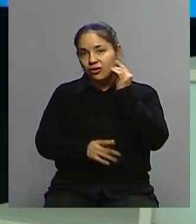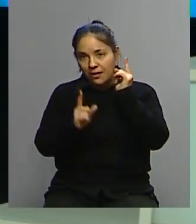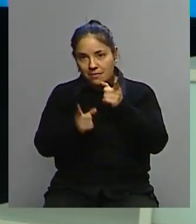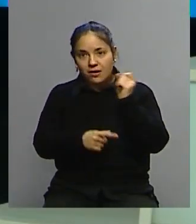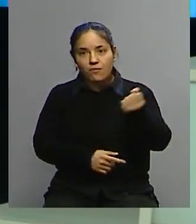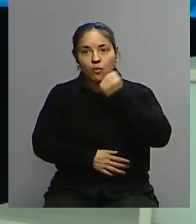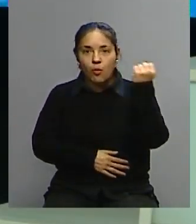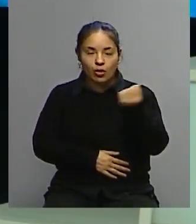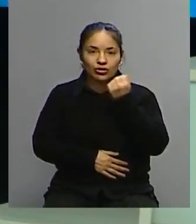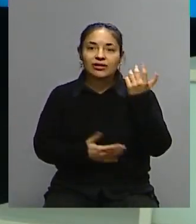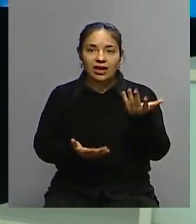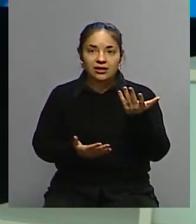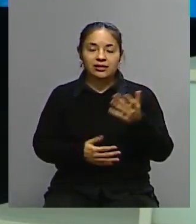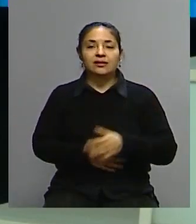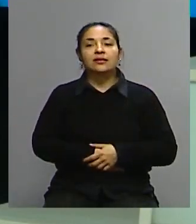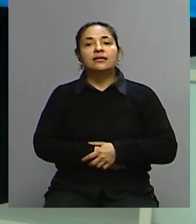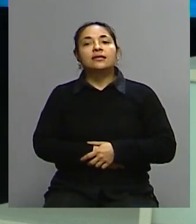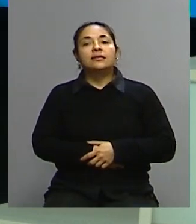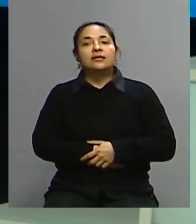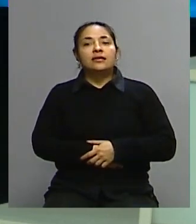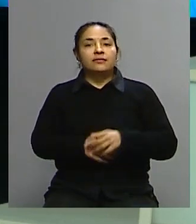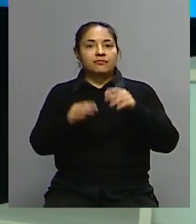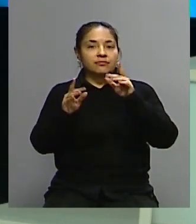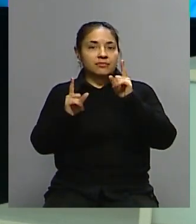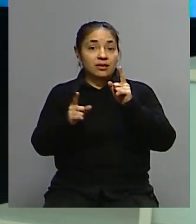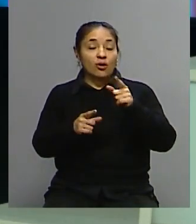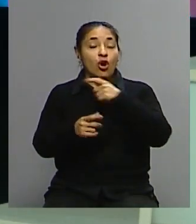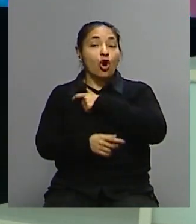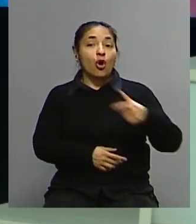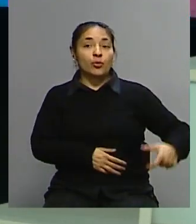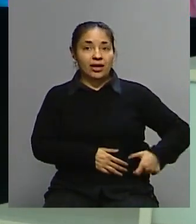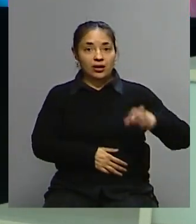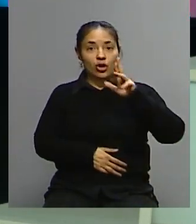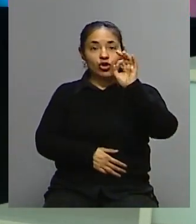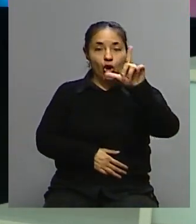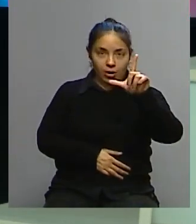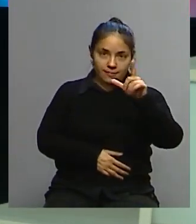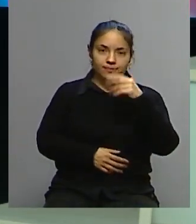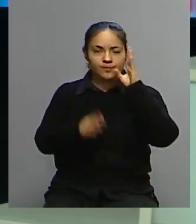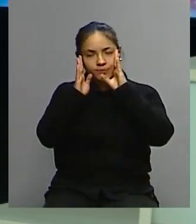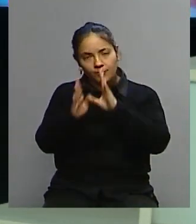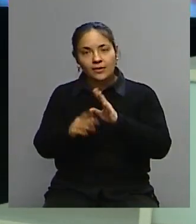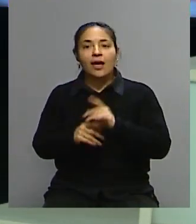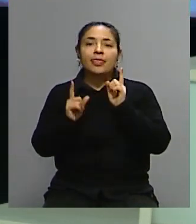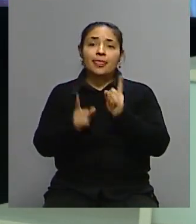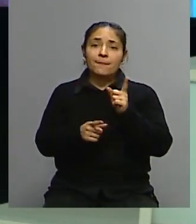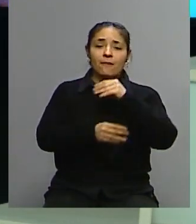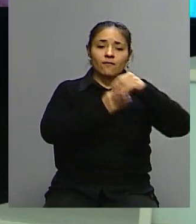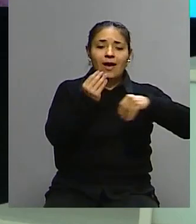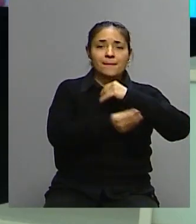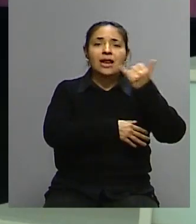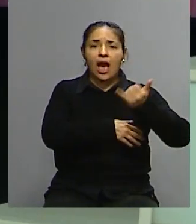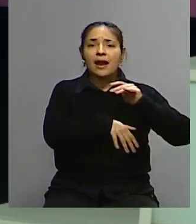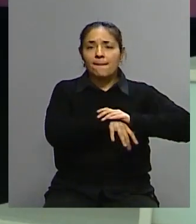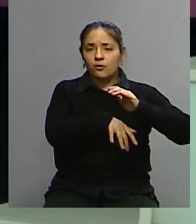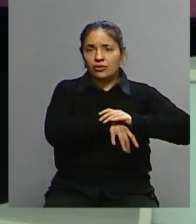porque hemos abarcado el tema desde el lado del rol del Estado. Pero nosotros como familia tenemos una responsabilidad frente a las personas mayores